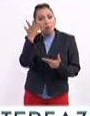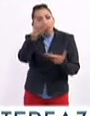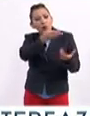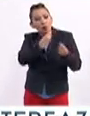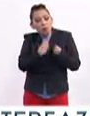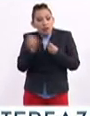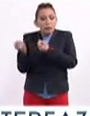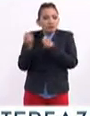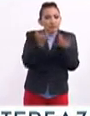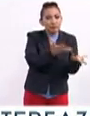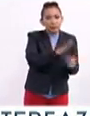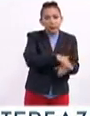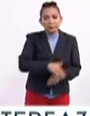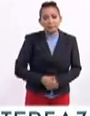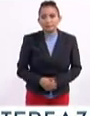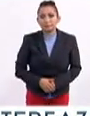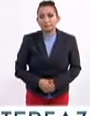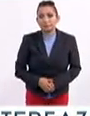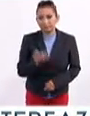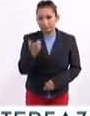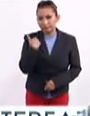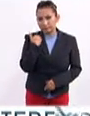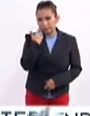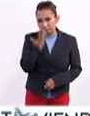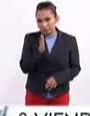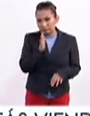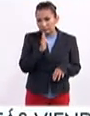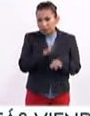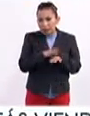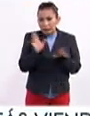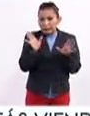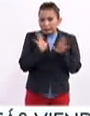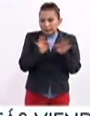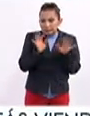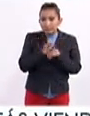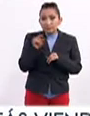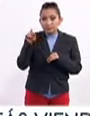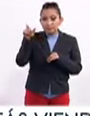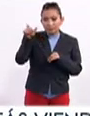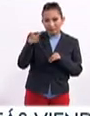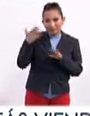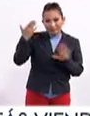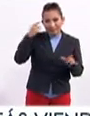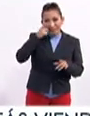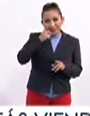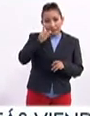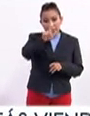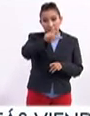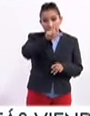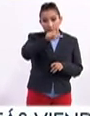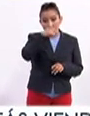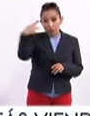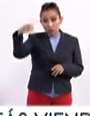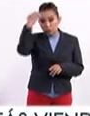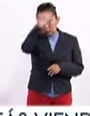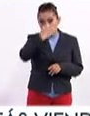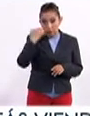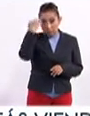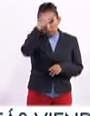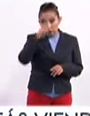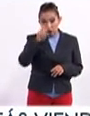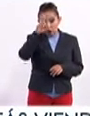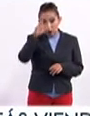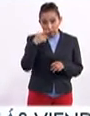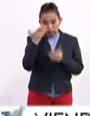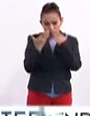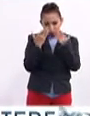de lo que te han dado, ¿no? Eso es algo que me gustaría que nos comentaras. Tú nos comentabas el próximo lunes es tu examen, ¿no? De